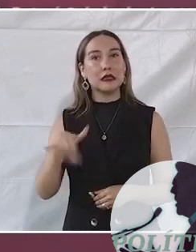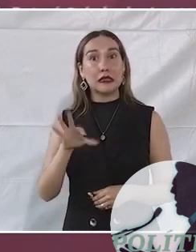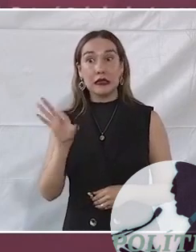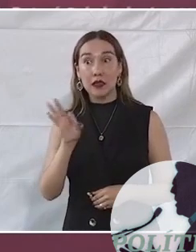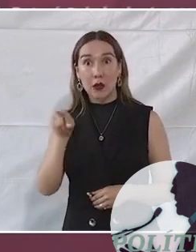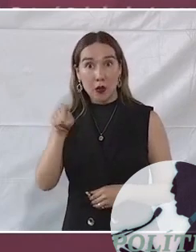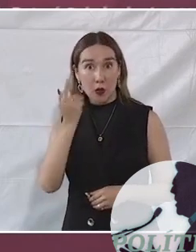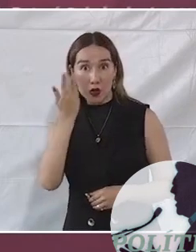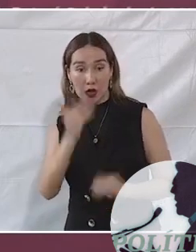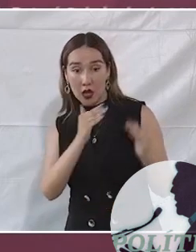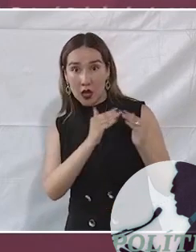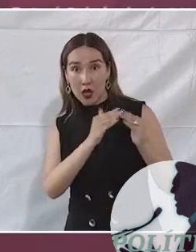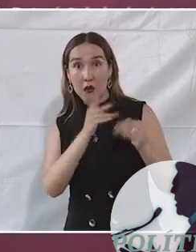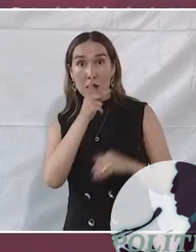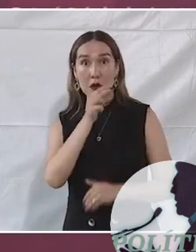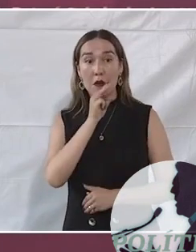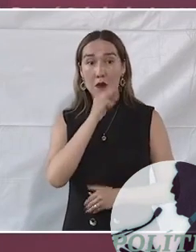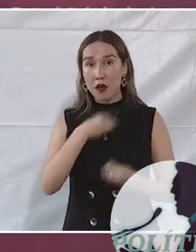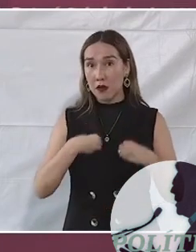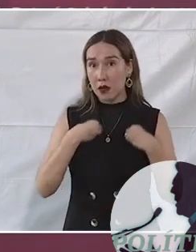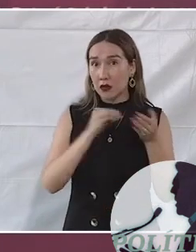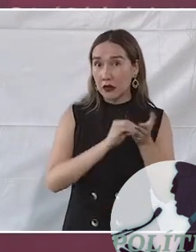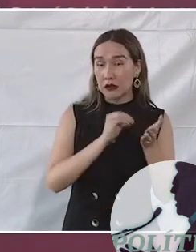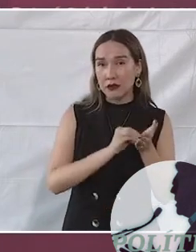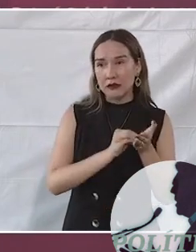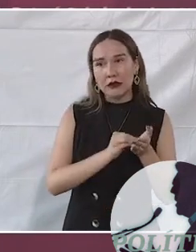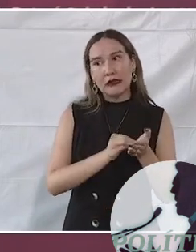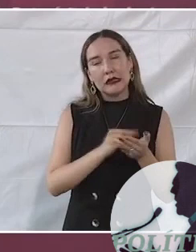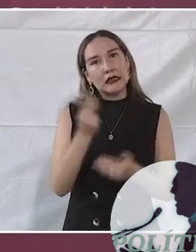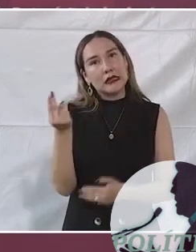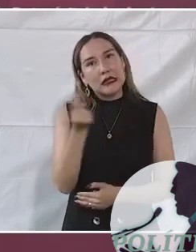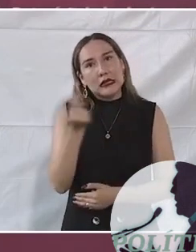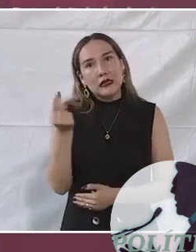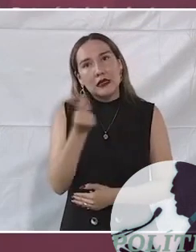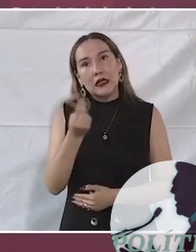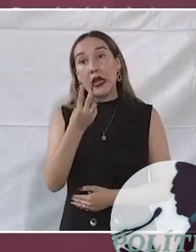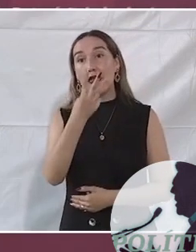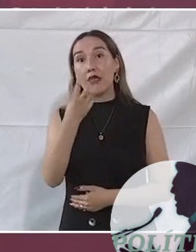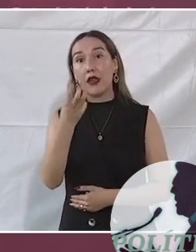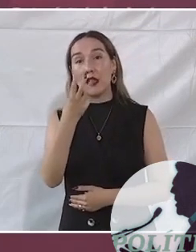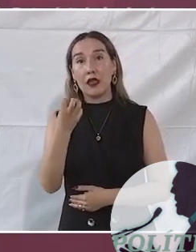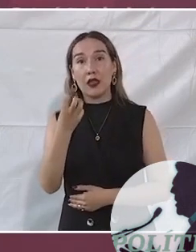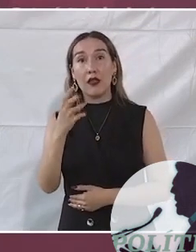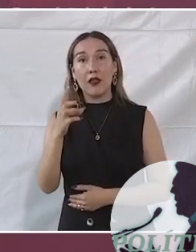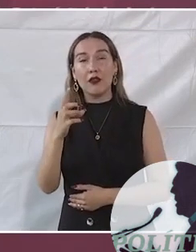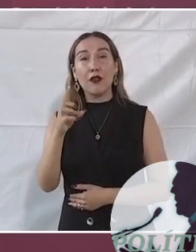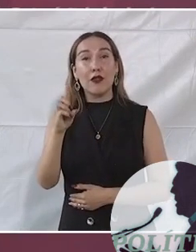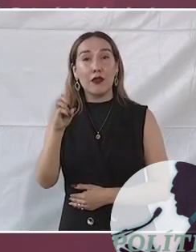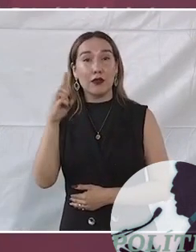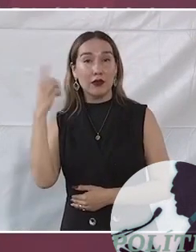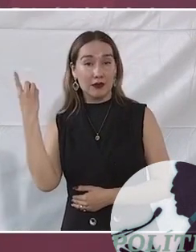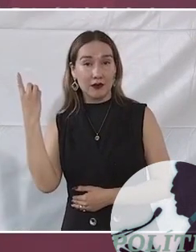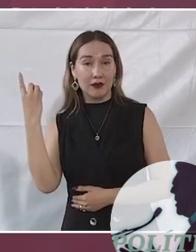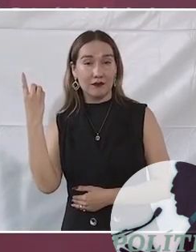padres, tenían que aportar 300 dólares mensuales.